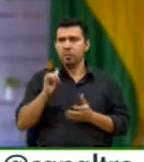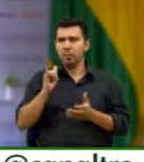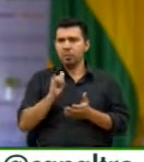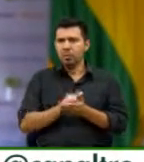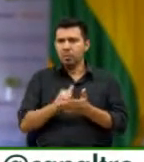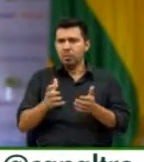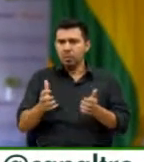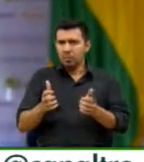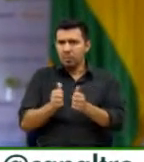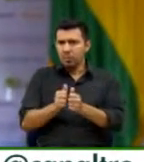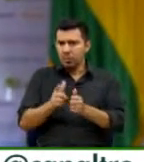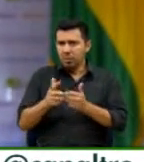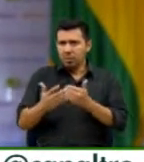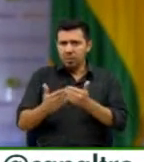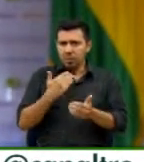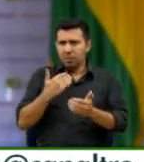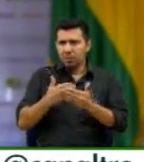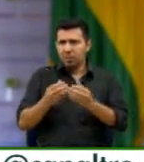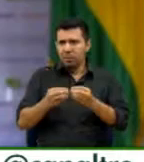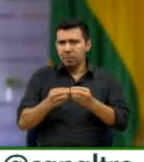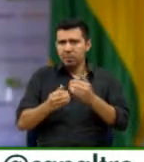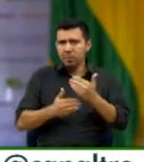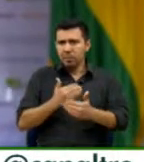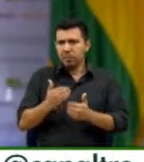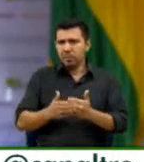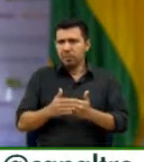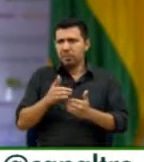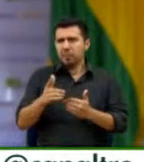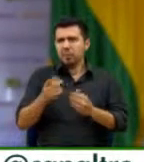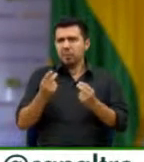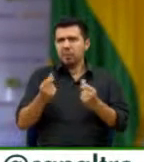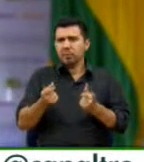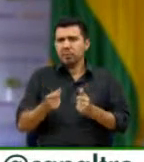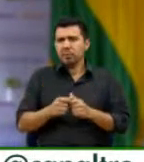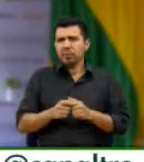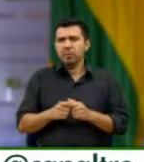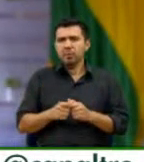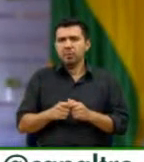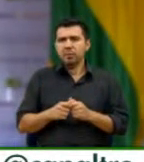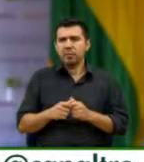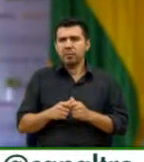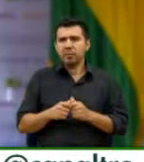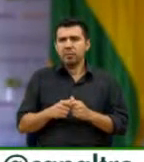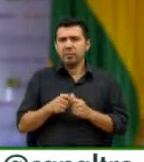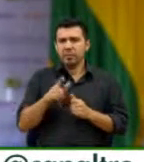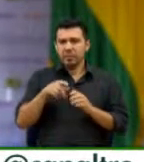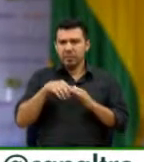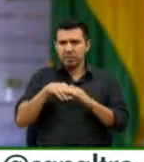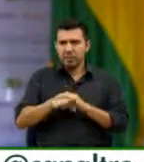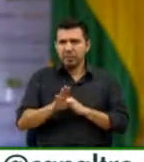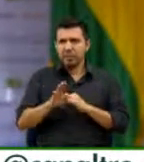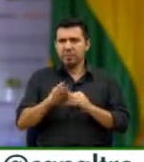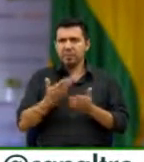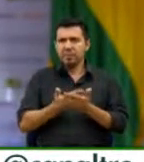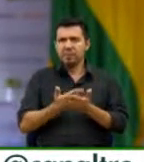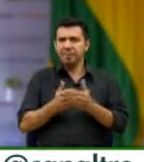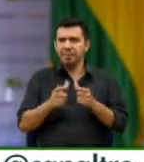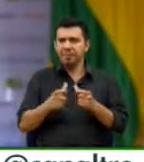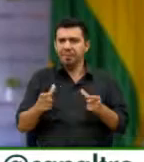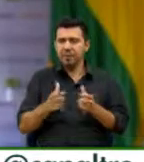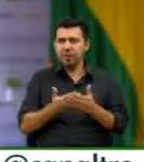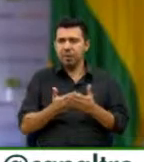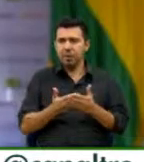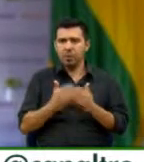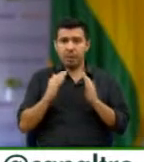los métodos más fáciles, a los trámites más rápidos que tenemos, y que imprimamos nuestra factura en